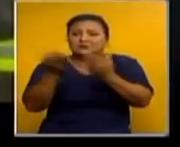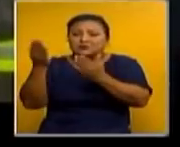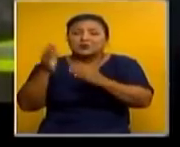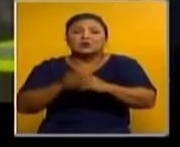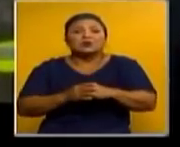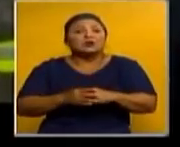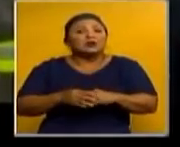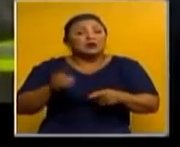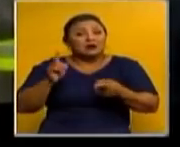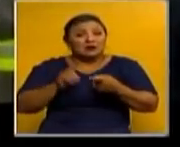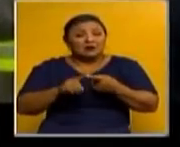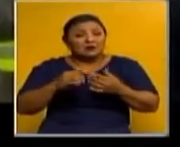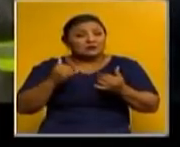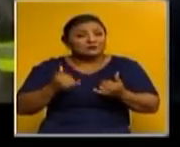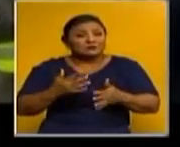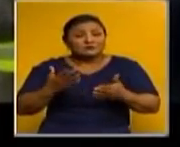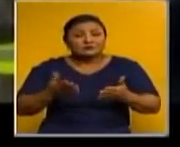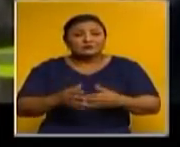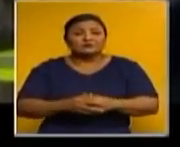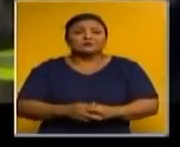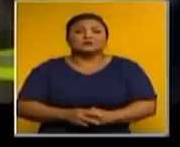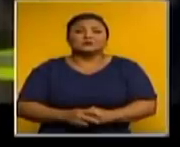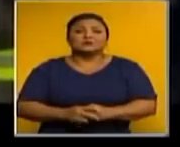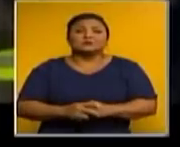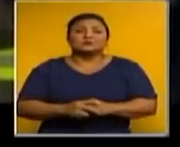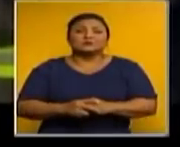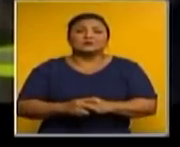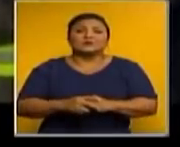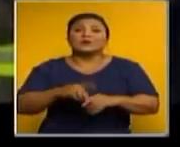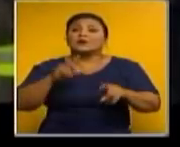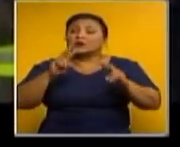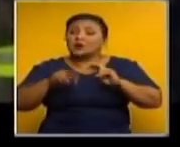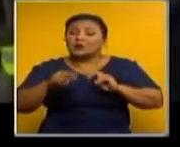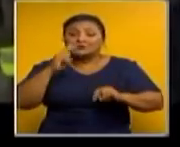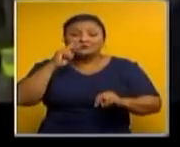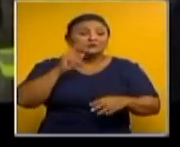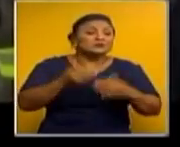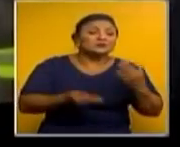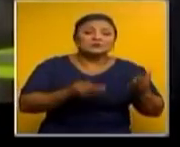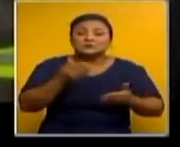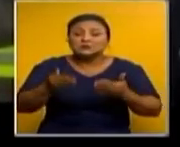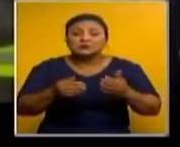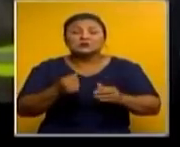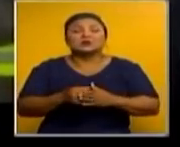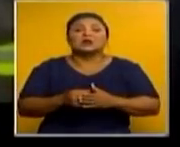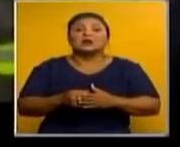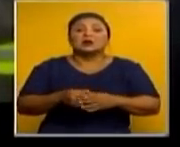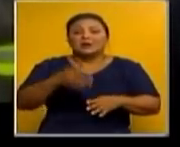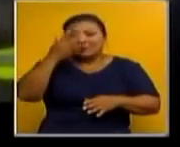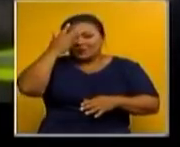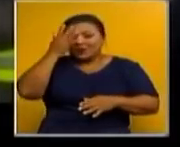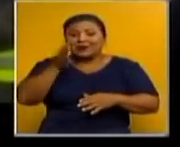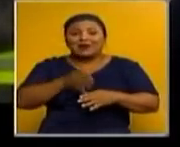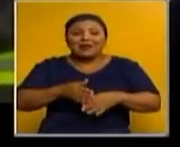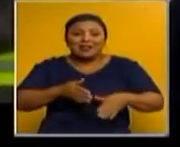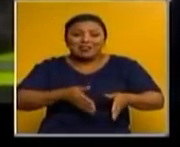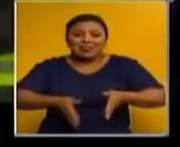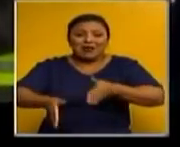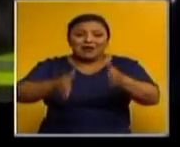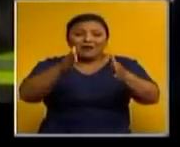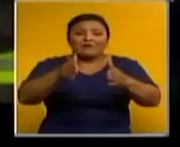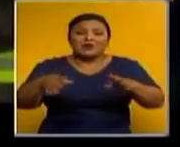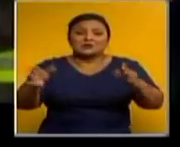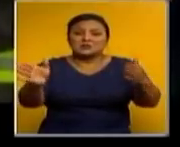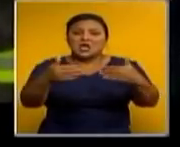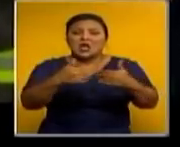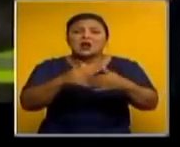Al momento el personal del CIA se encuentra realizando el peritaje respectivo, ya que la vía se encuentra cerrada en el sentido